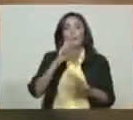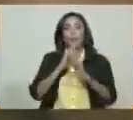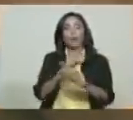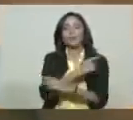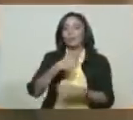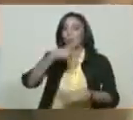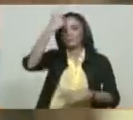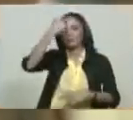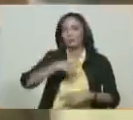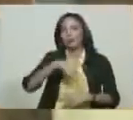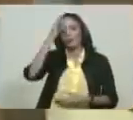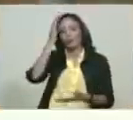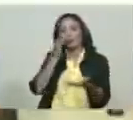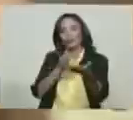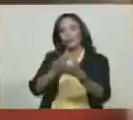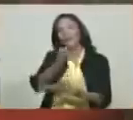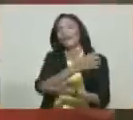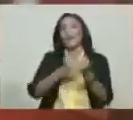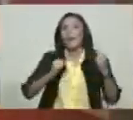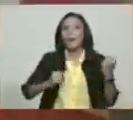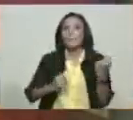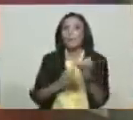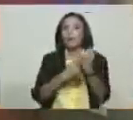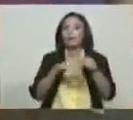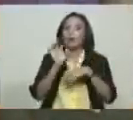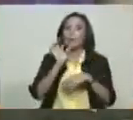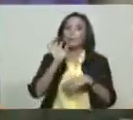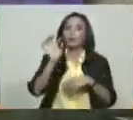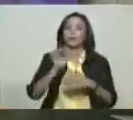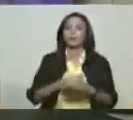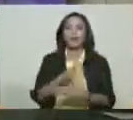y vamos adelante con mucha fuerza.